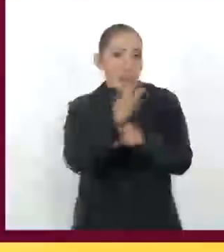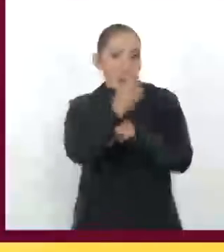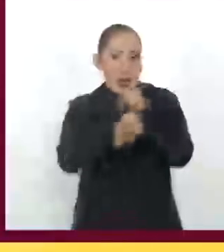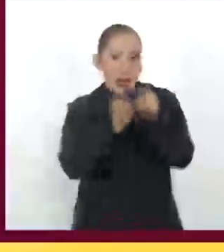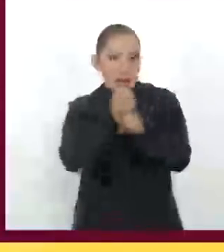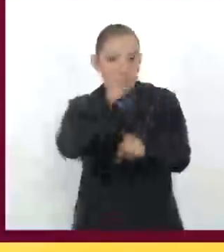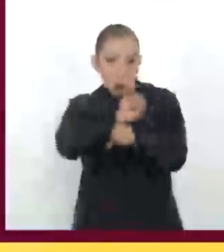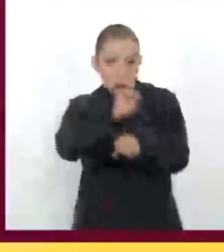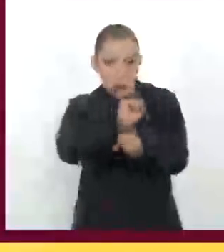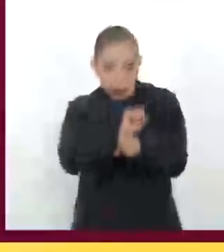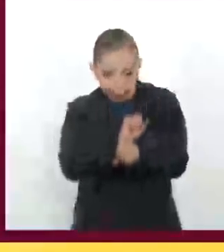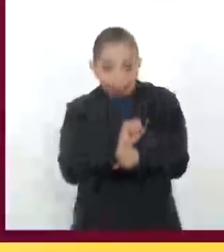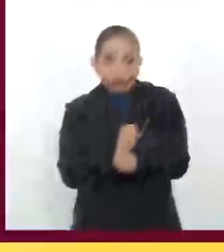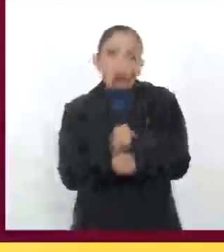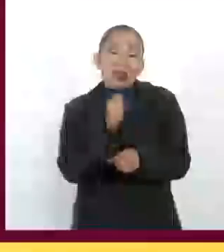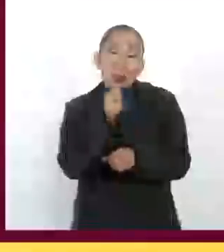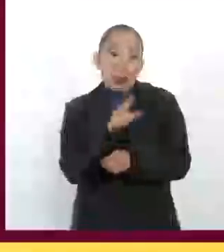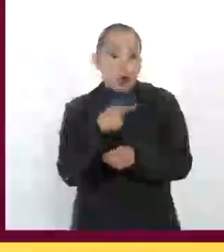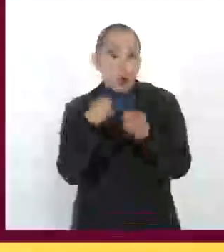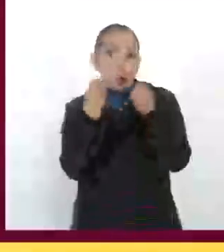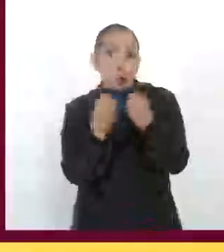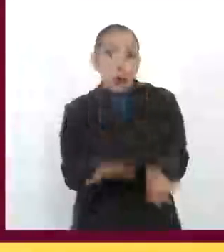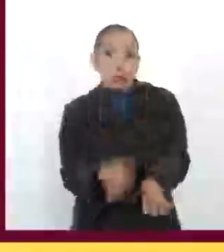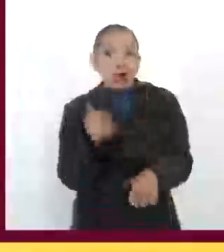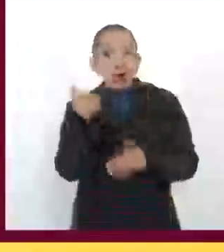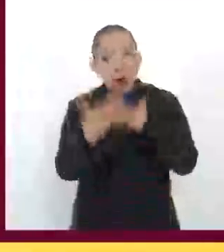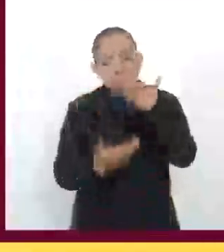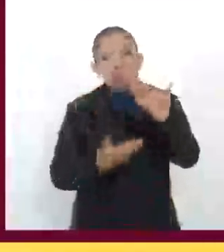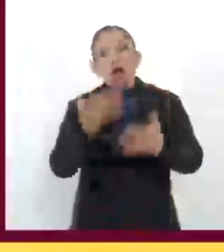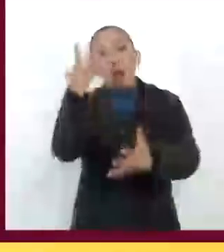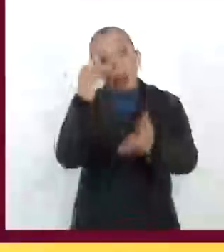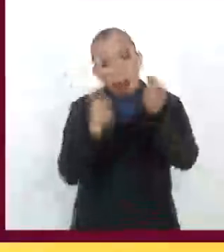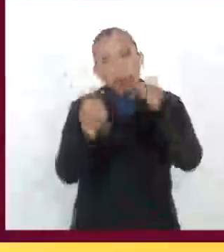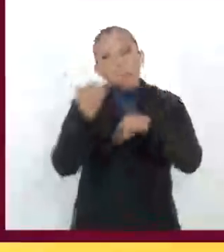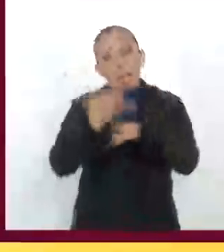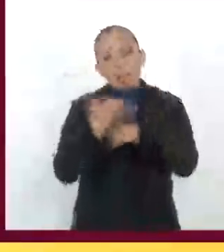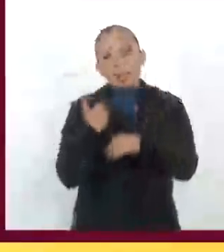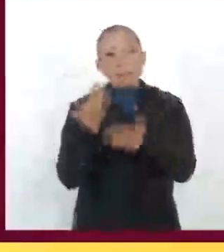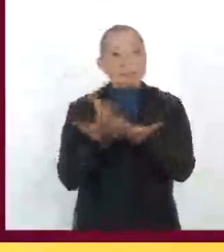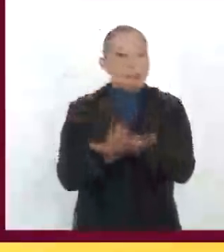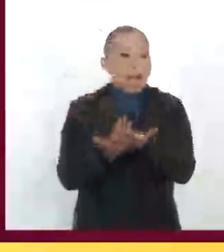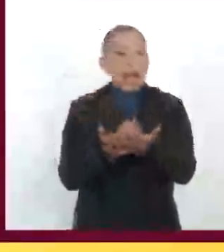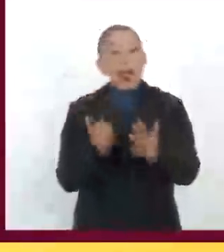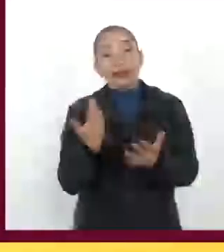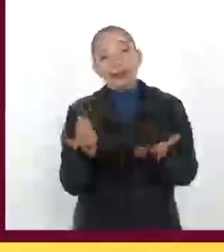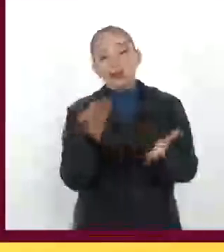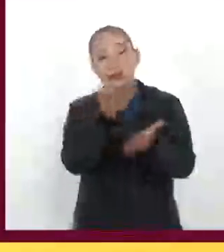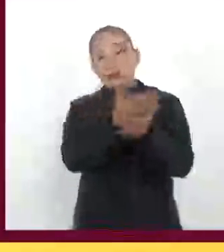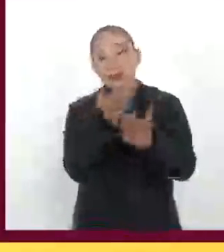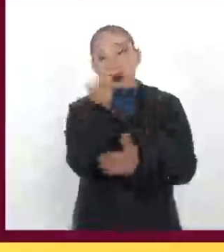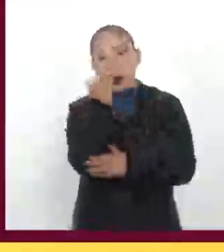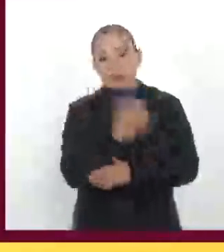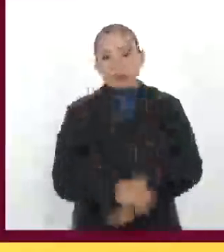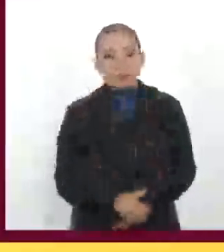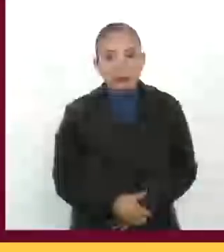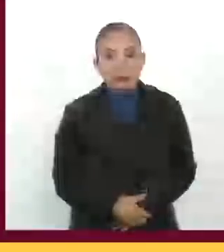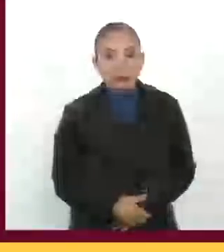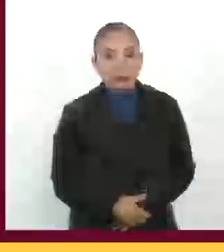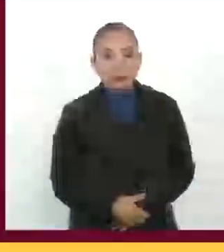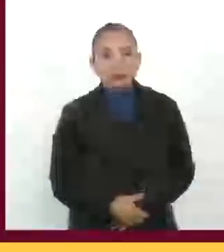áreas de segundo grado de secundaria y así no pierdan el ritmo de aprendizaje mientras regresan a su salón de